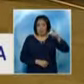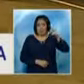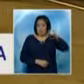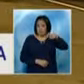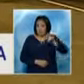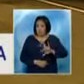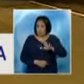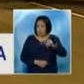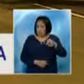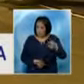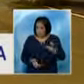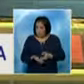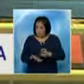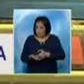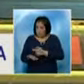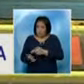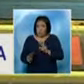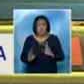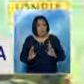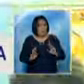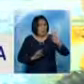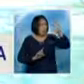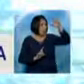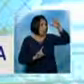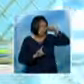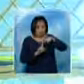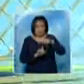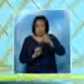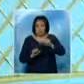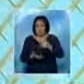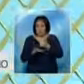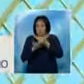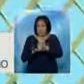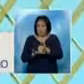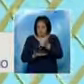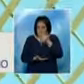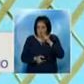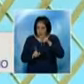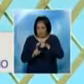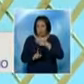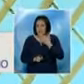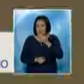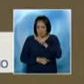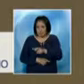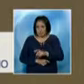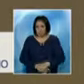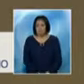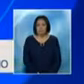ocurre un robo similar y esperan que las cámaras de seguridad ayuden con la identificación de estos sujetos.